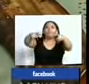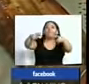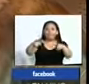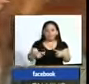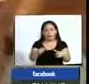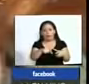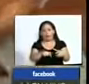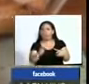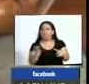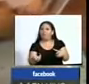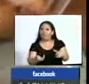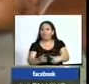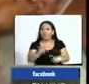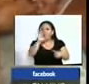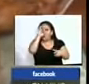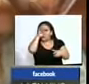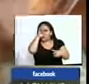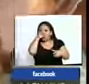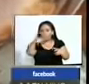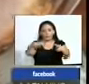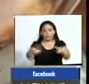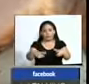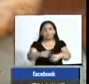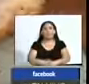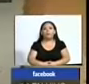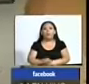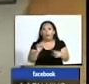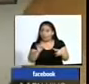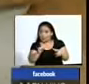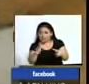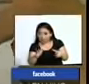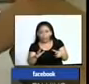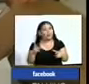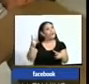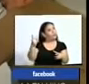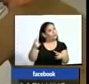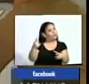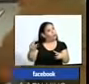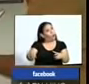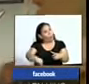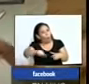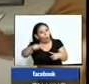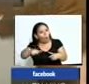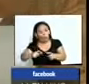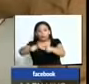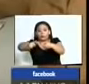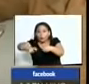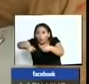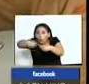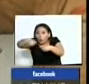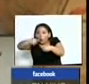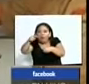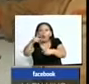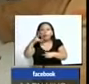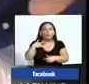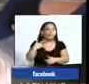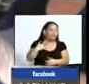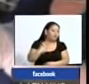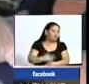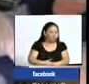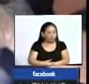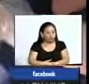servido. Pero esto no es todo. Falta conocer un caldo que si usted anda